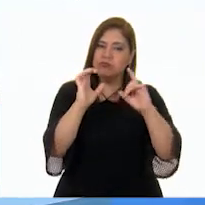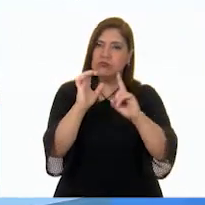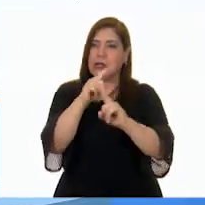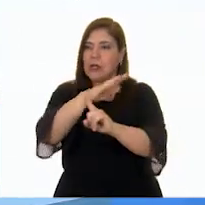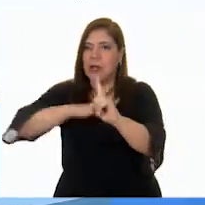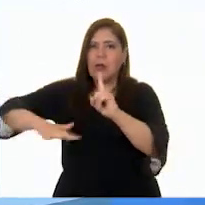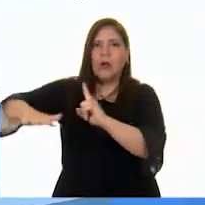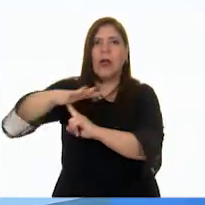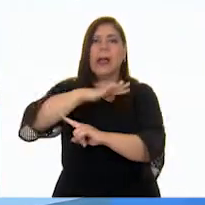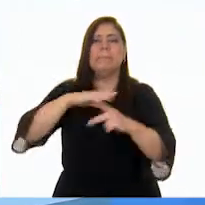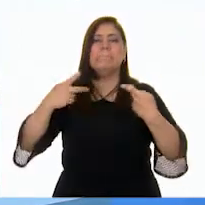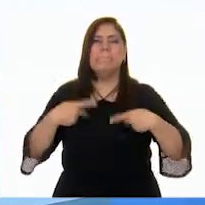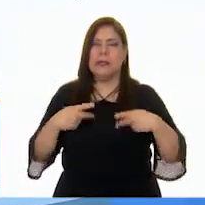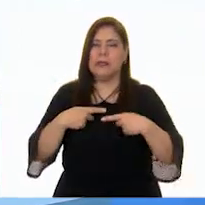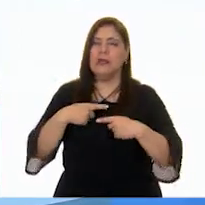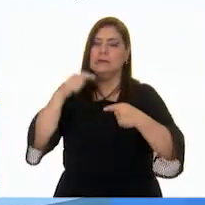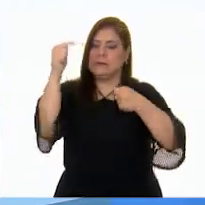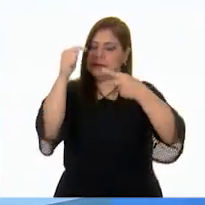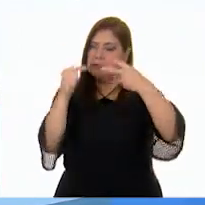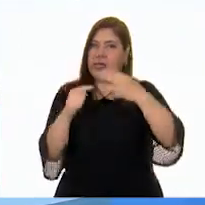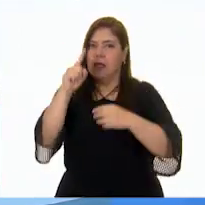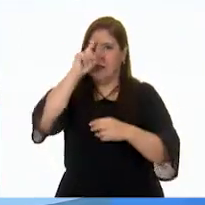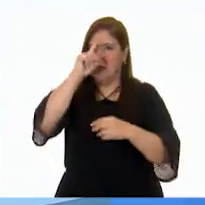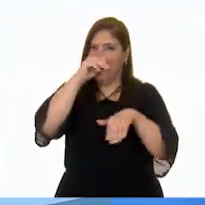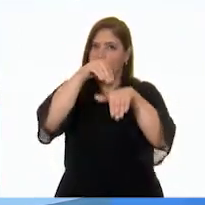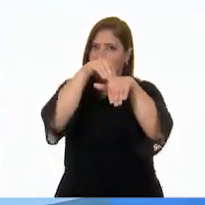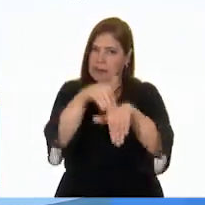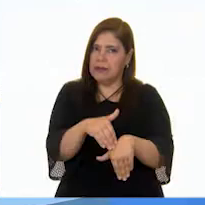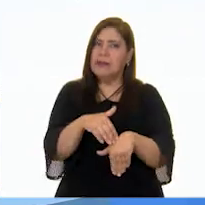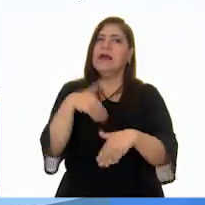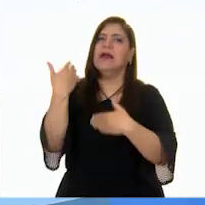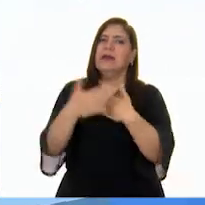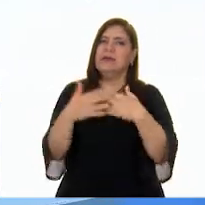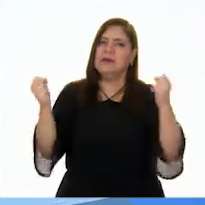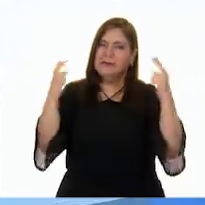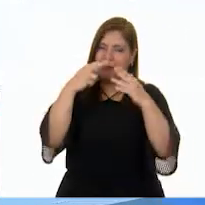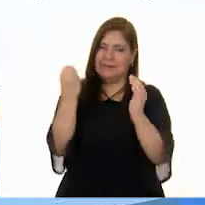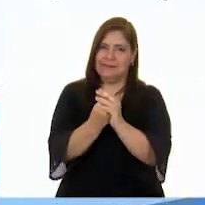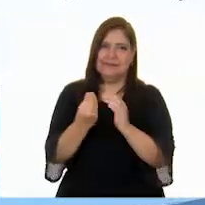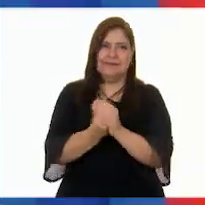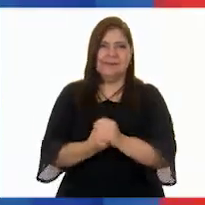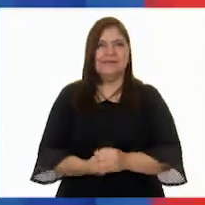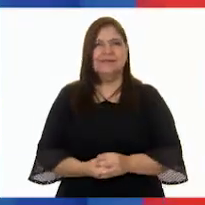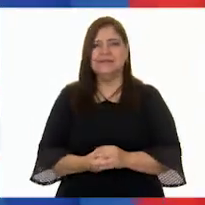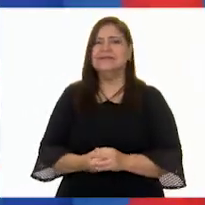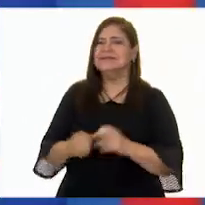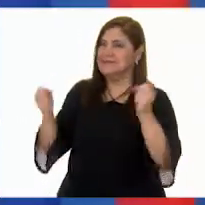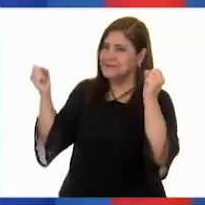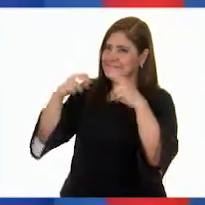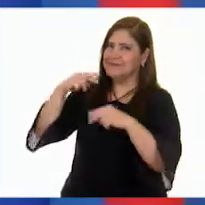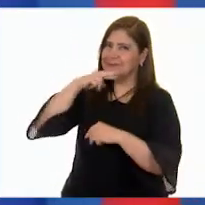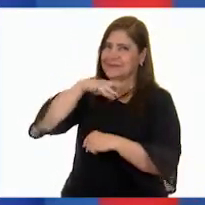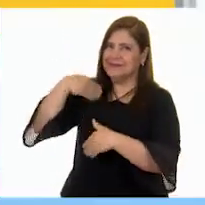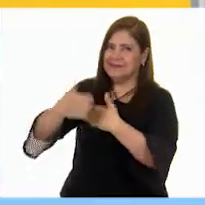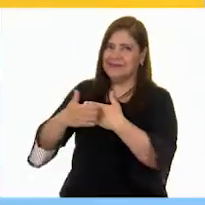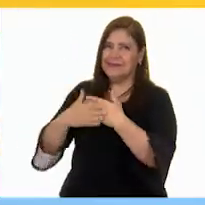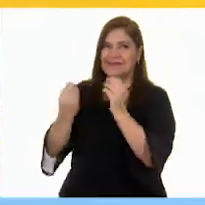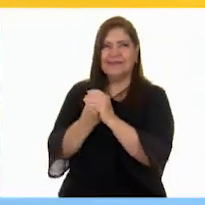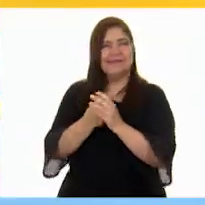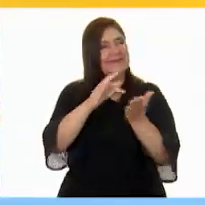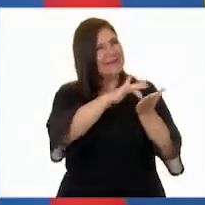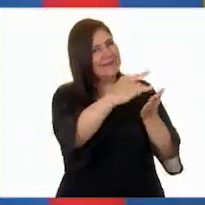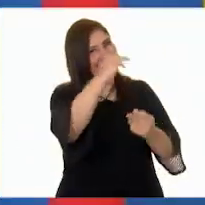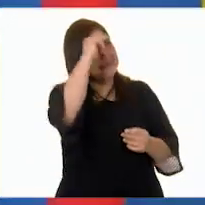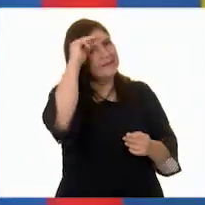su alrededor. Sigan las recomendaciones y nos vemos en la próxima clase. Nos vemos en la próxima clase, maestra.